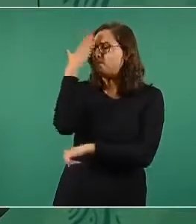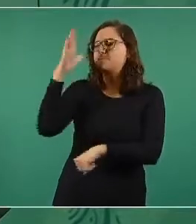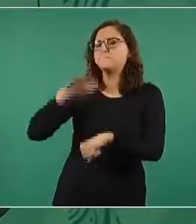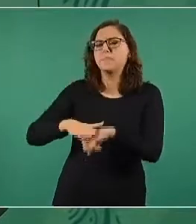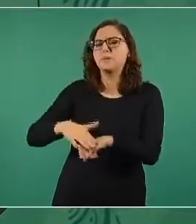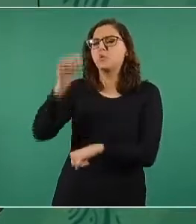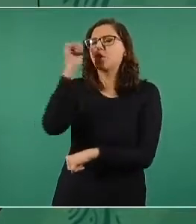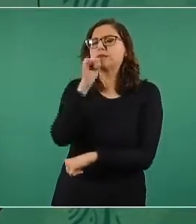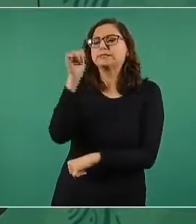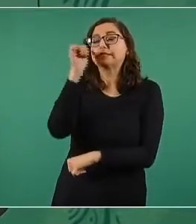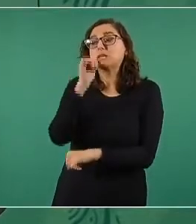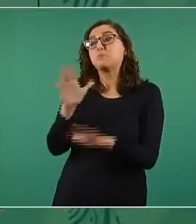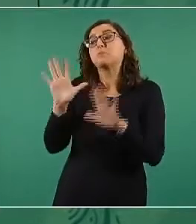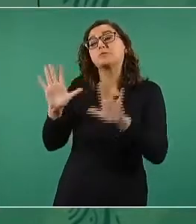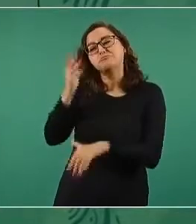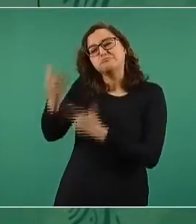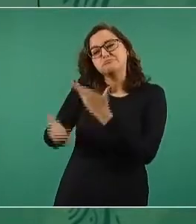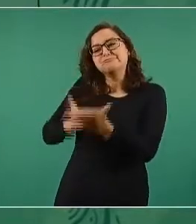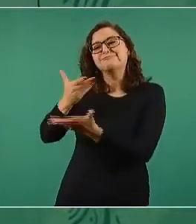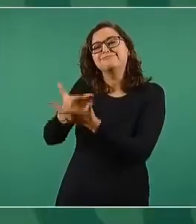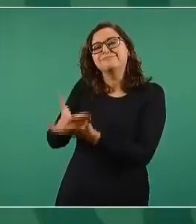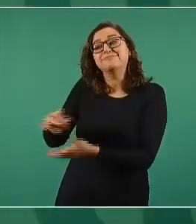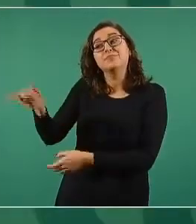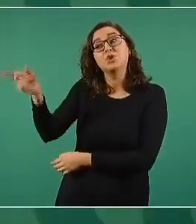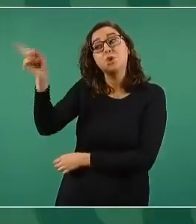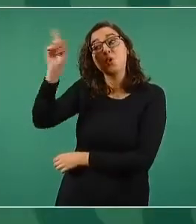Es una recomendación respetuosa.